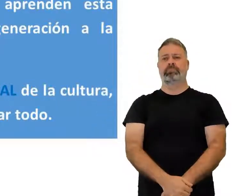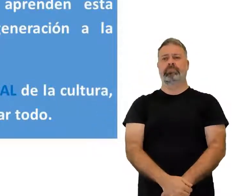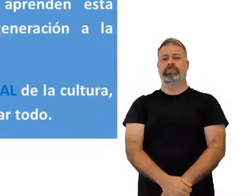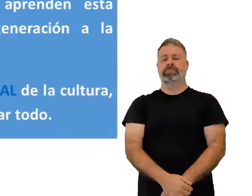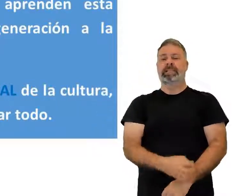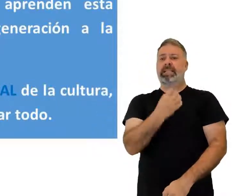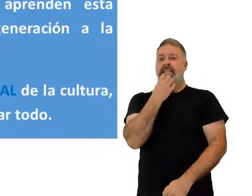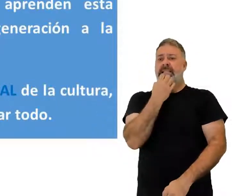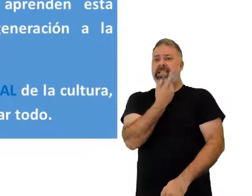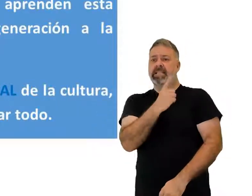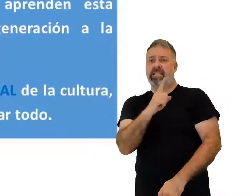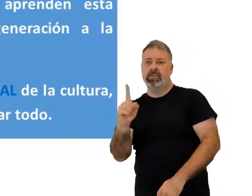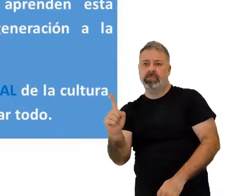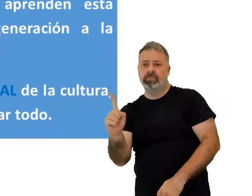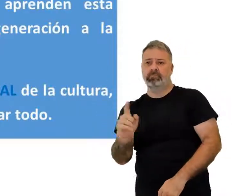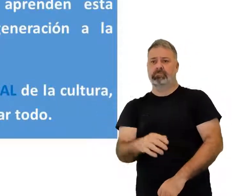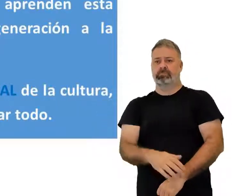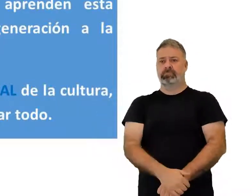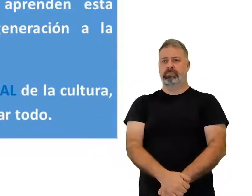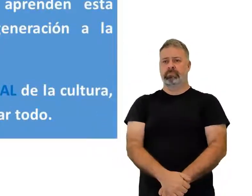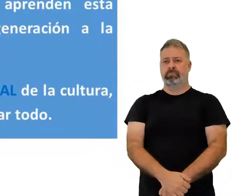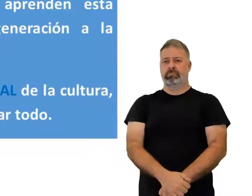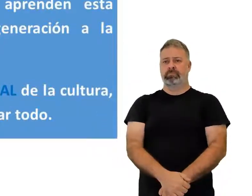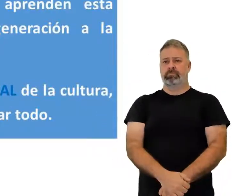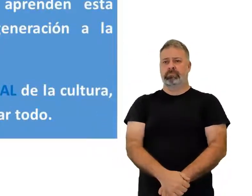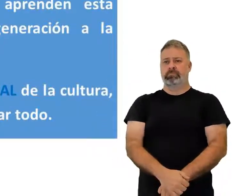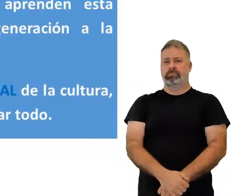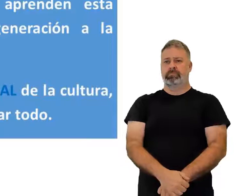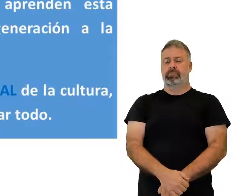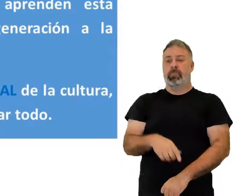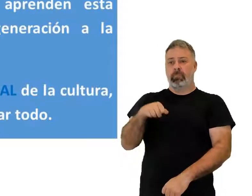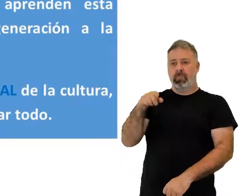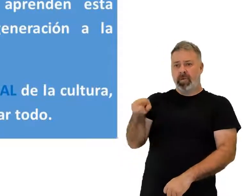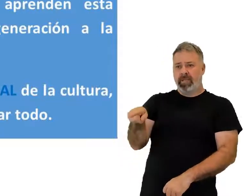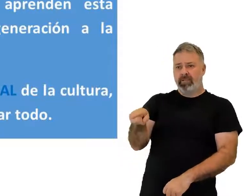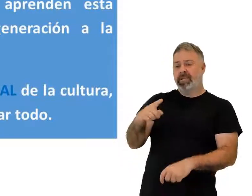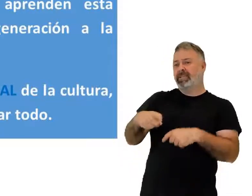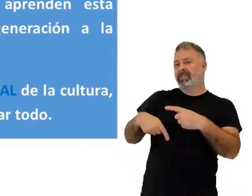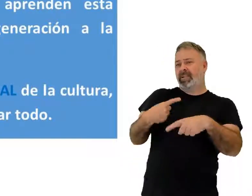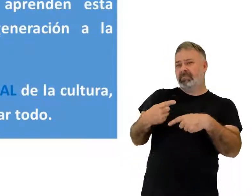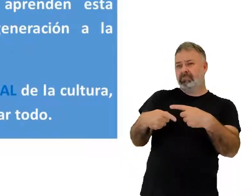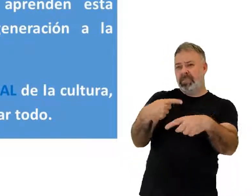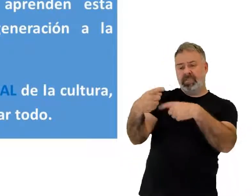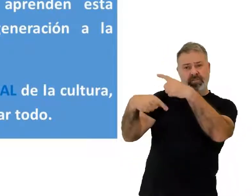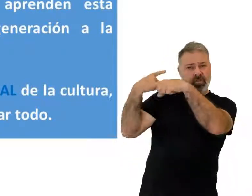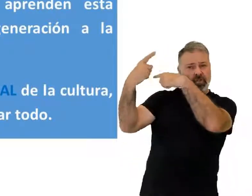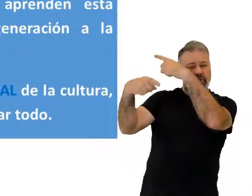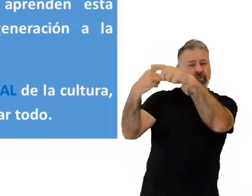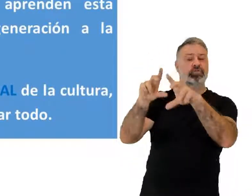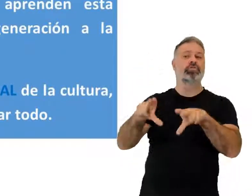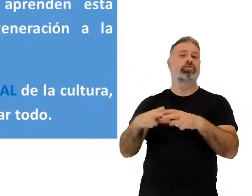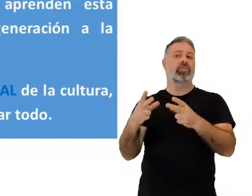Si no fuera por la transmisión social de la cultura,